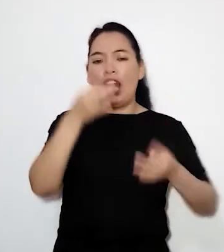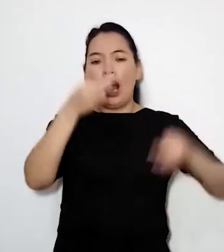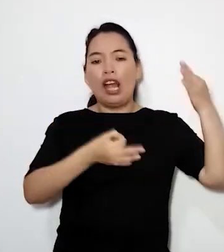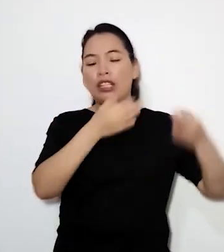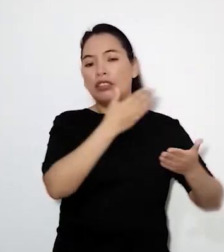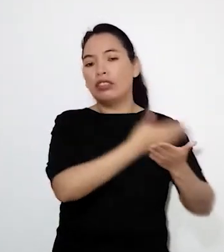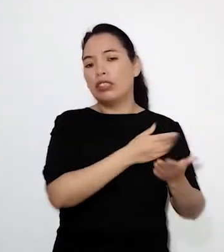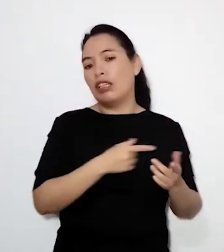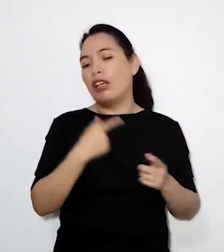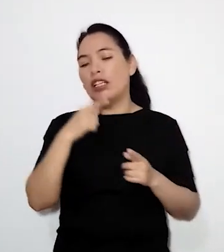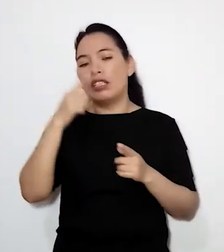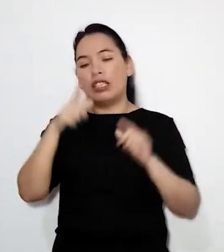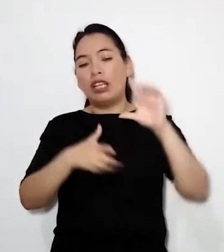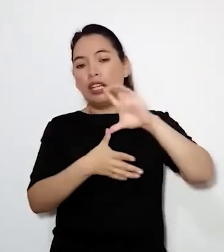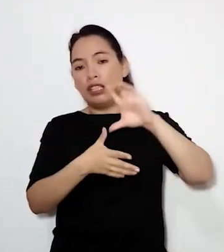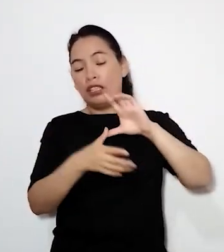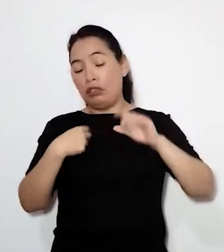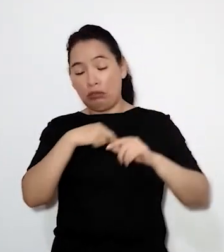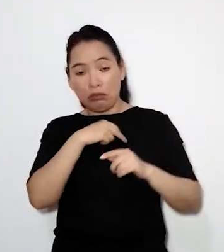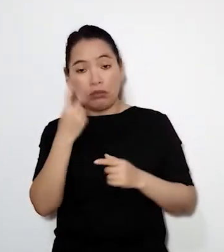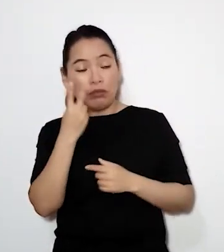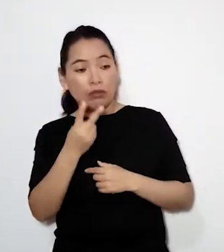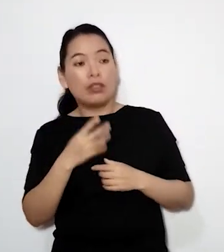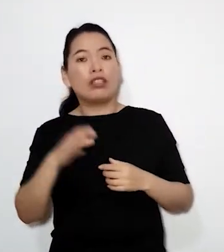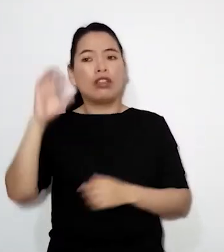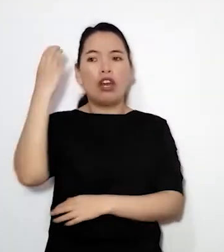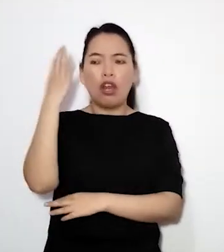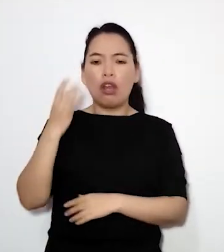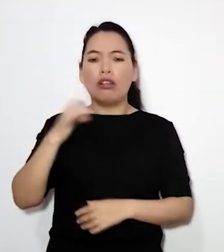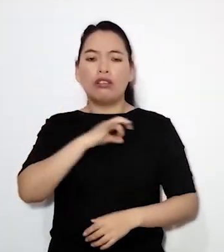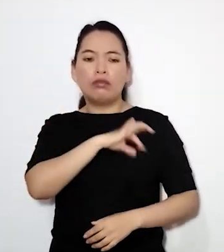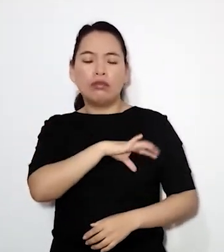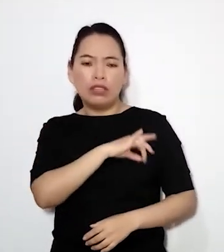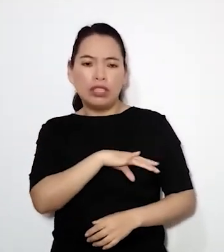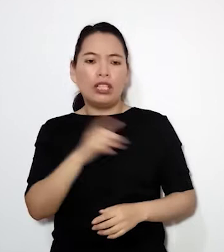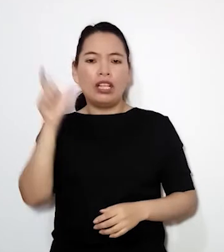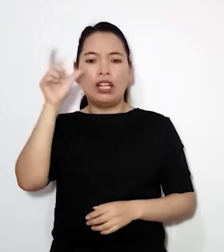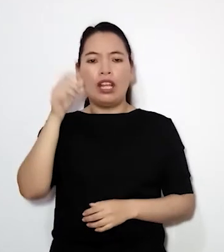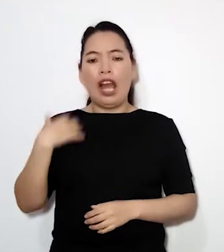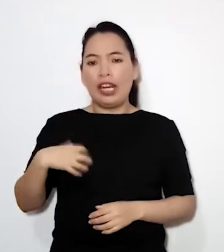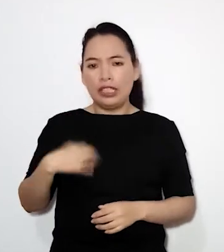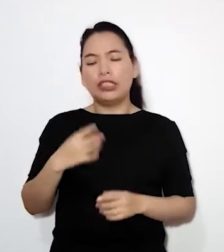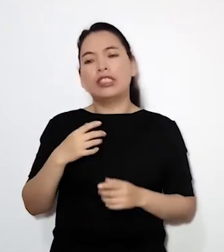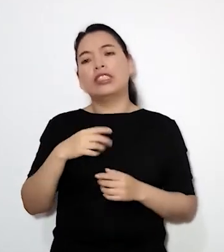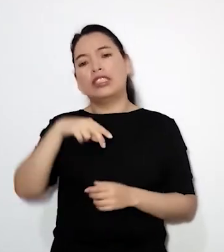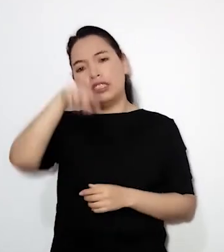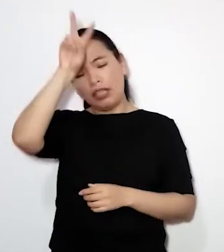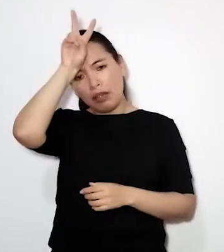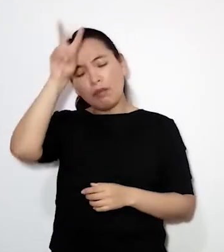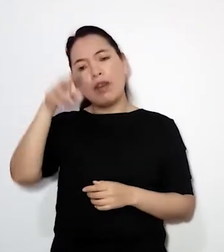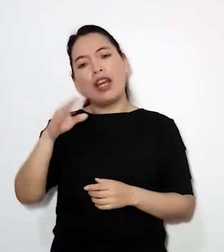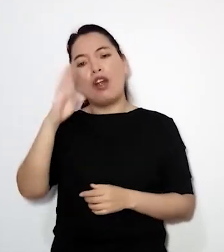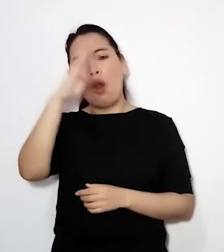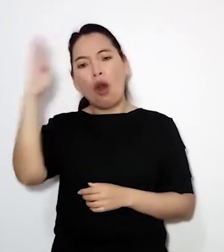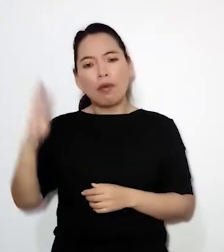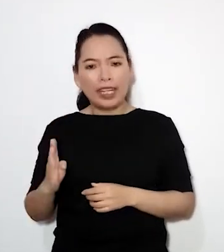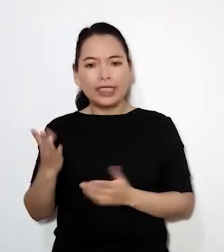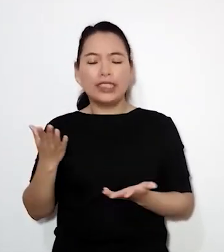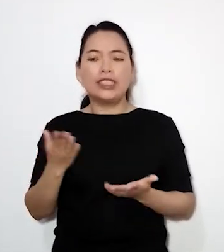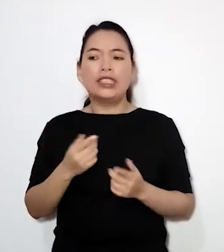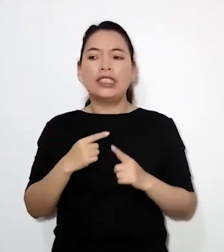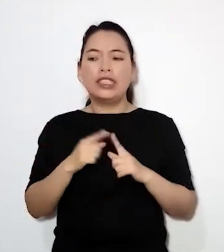visto casos en Colombia, en Chile, en Argentina, en Perú, en Brasil. Y en general lo que vemos es que los